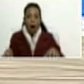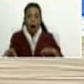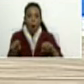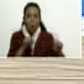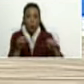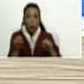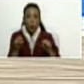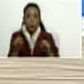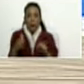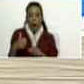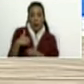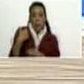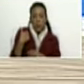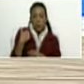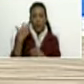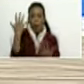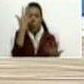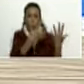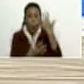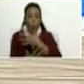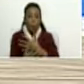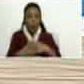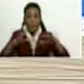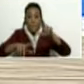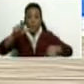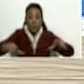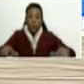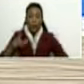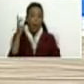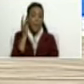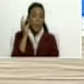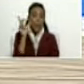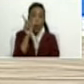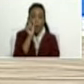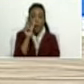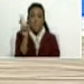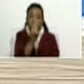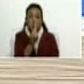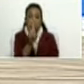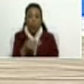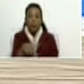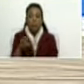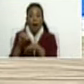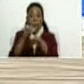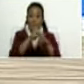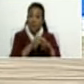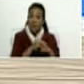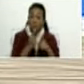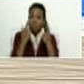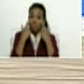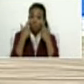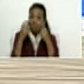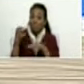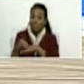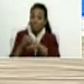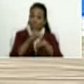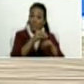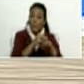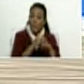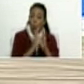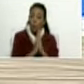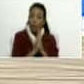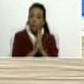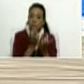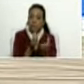desmovilización entre los venezolanos y venezolanas. Alerta, alerta, mucho